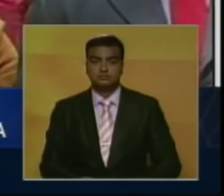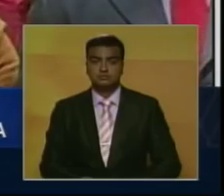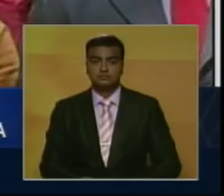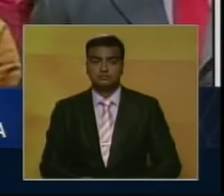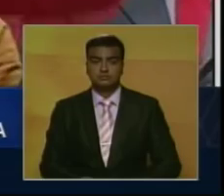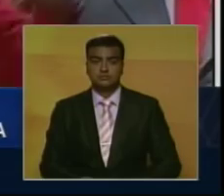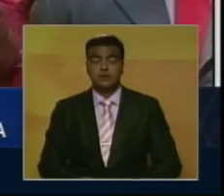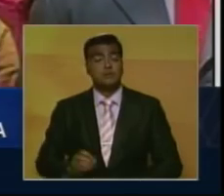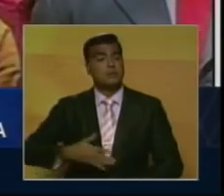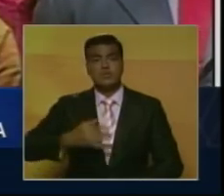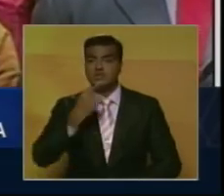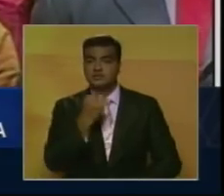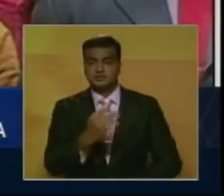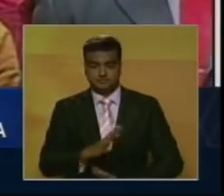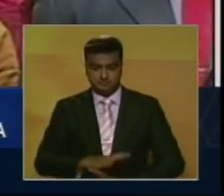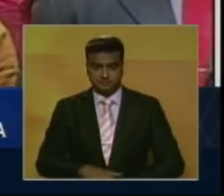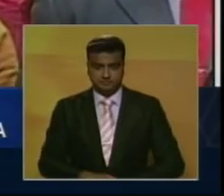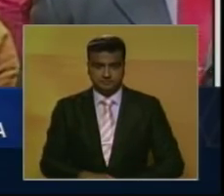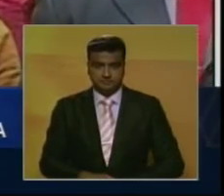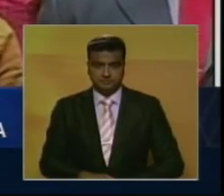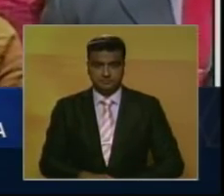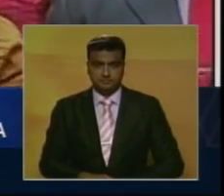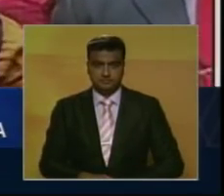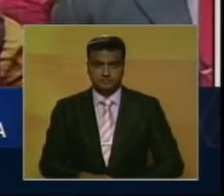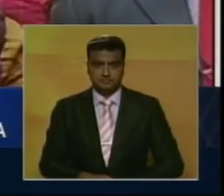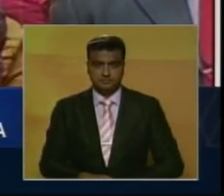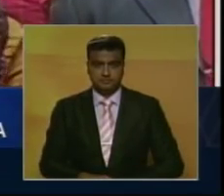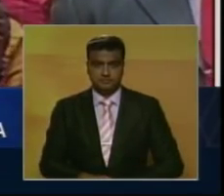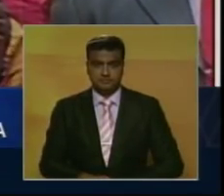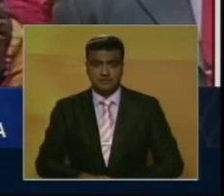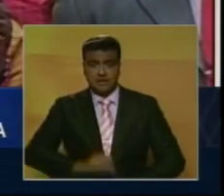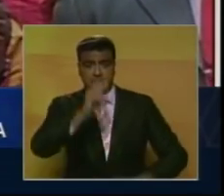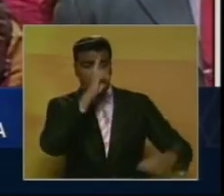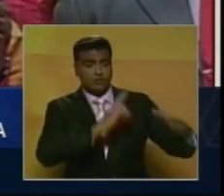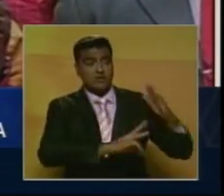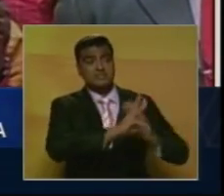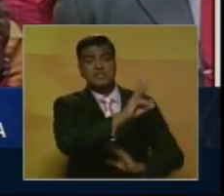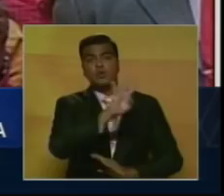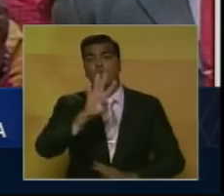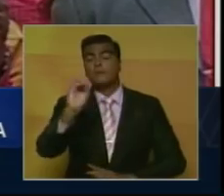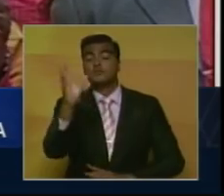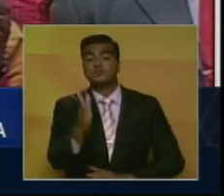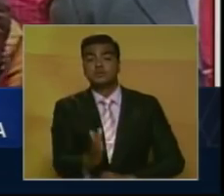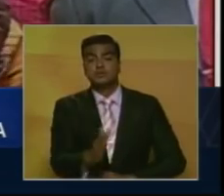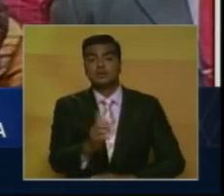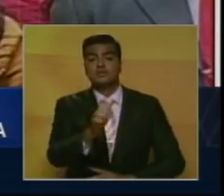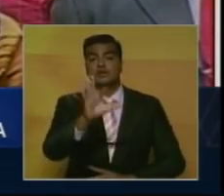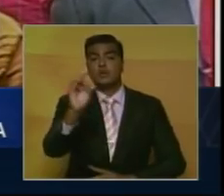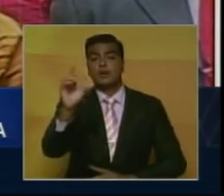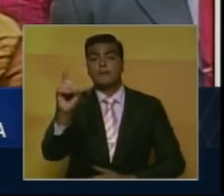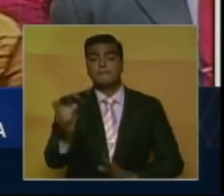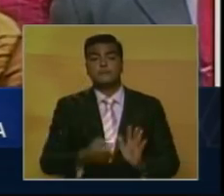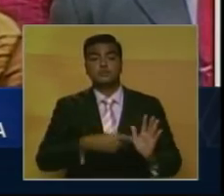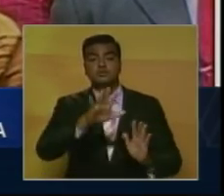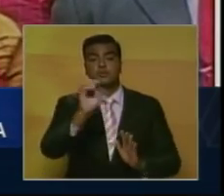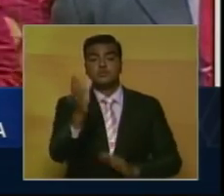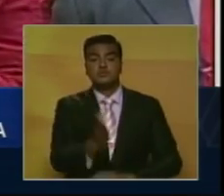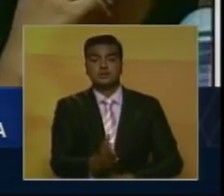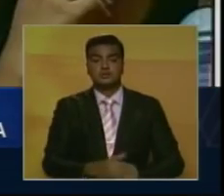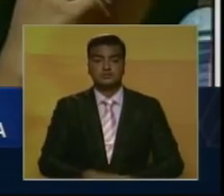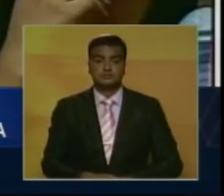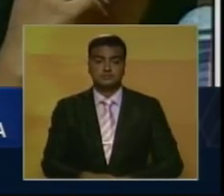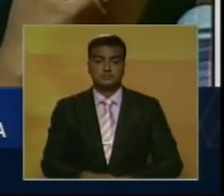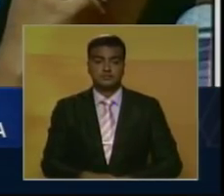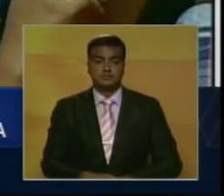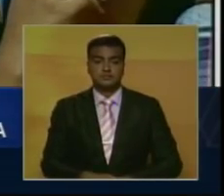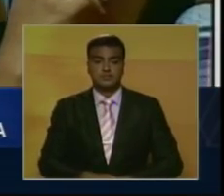Y podríamos decir, bajó la pobreza del 64% al 19.5%.